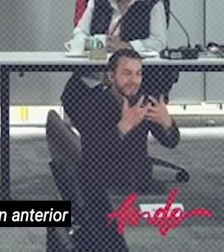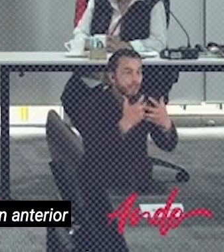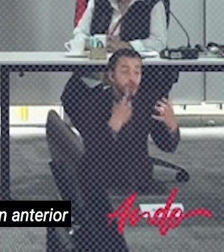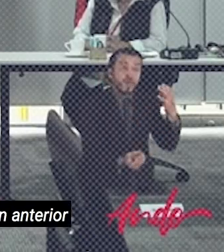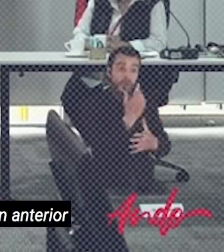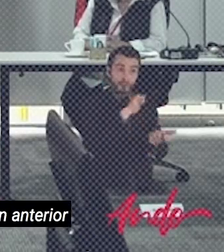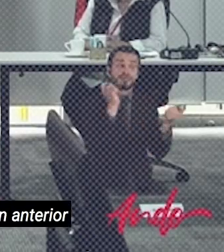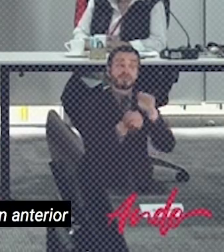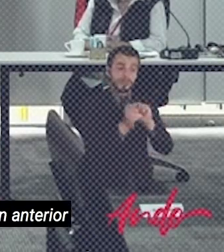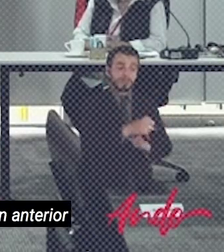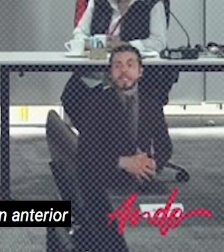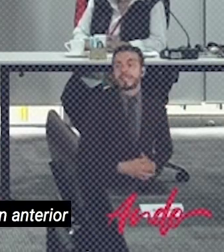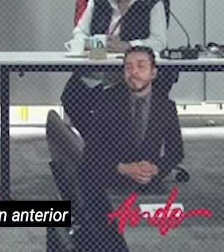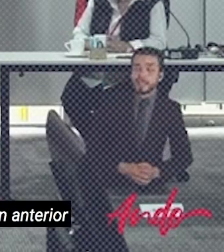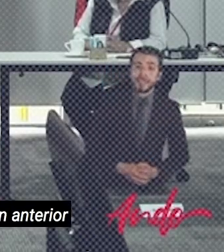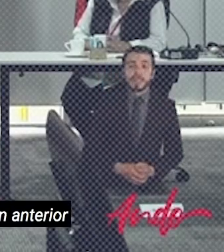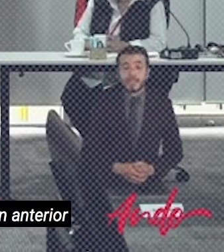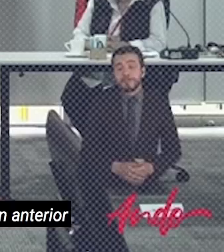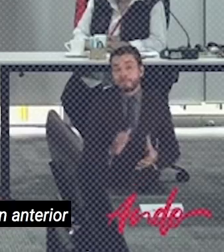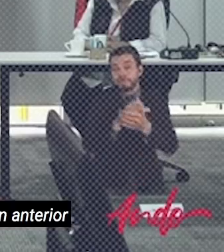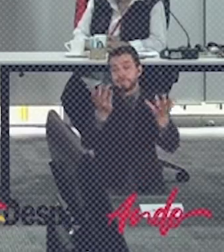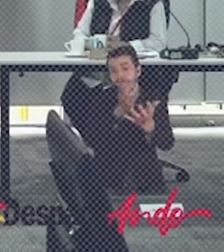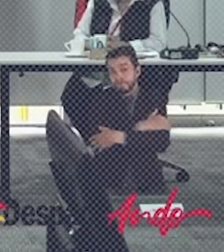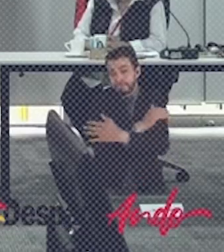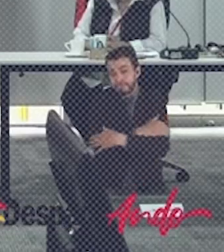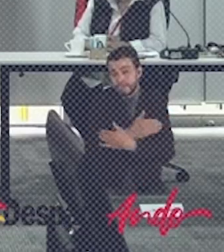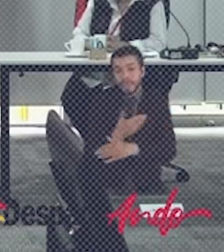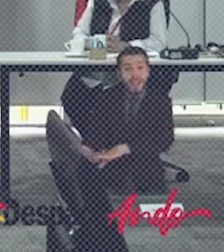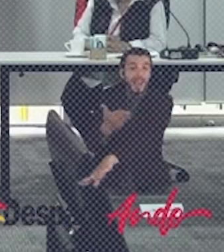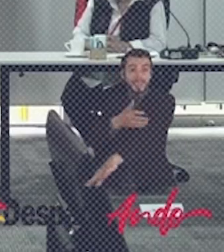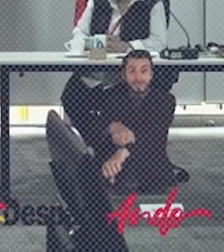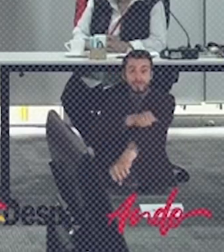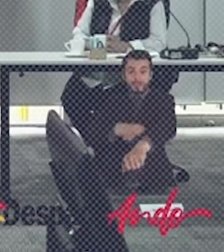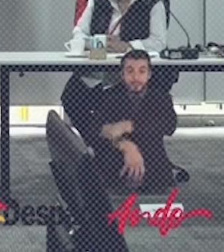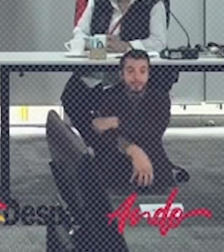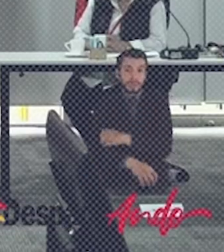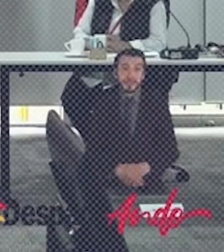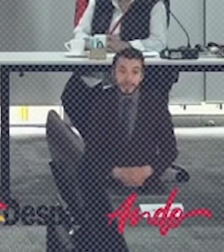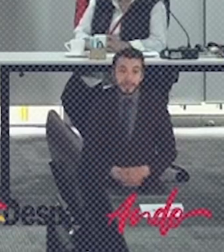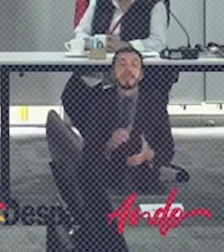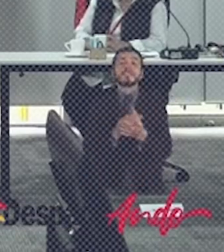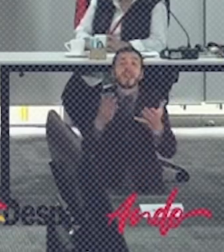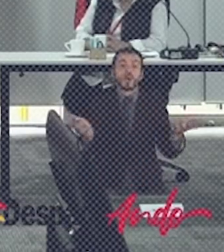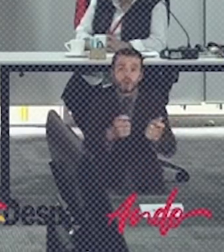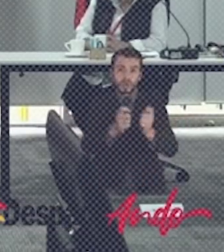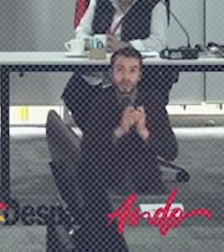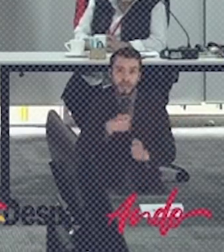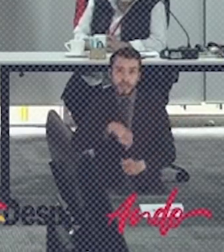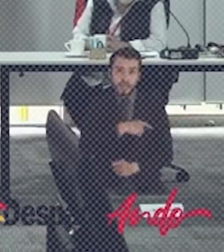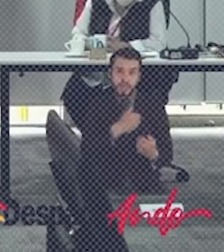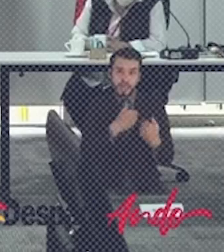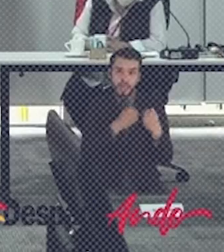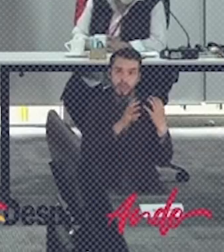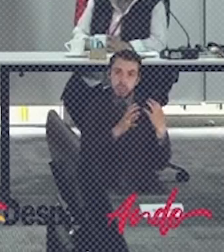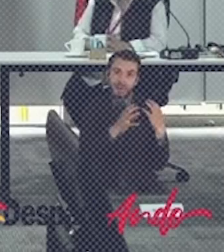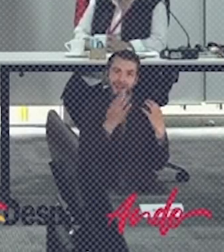Bueno, le mandamos un abrazo a nuestros amigos de la administración anterior que nos dejaron semejante chicharrón. Aquí le hemos adaptado